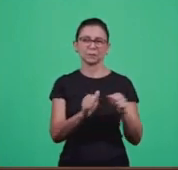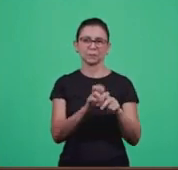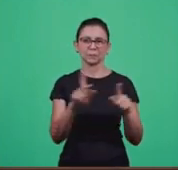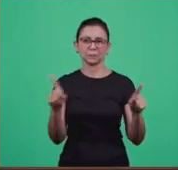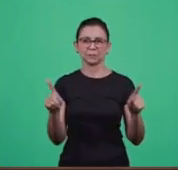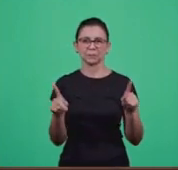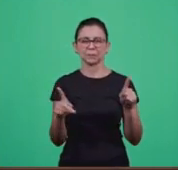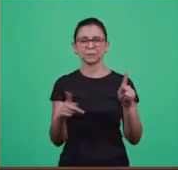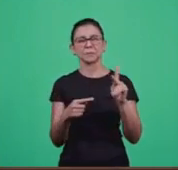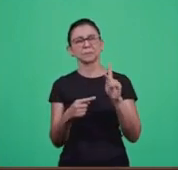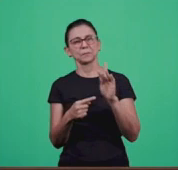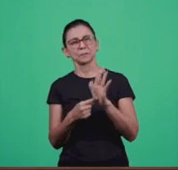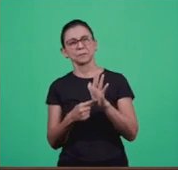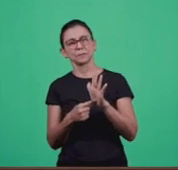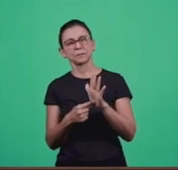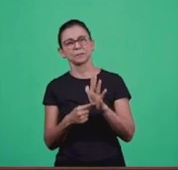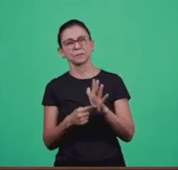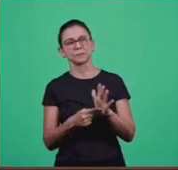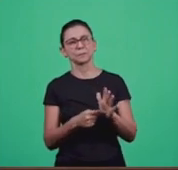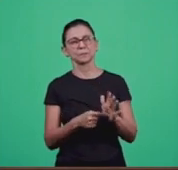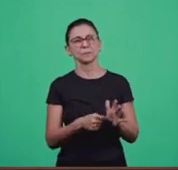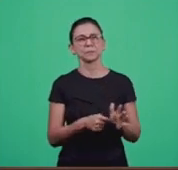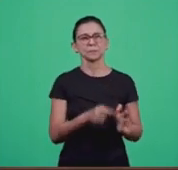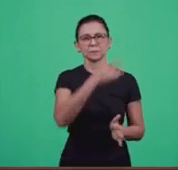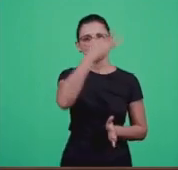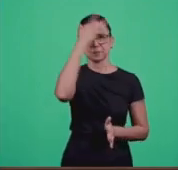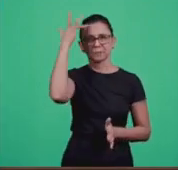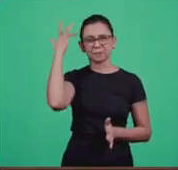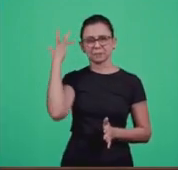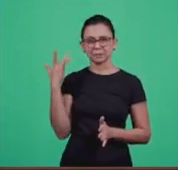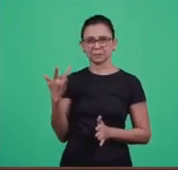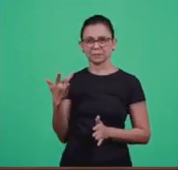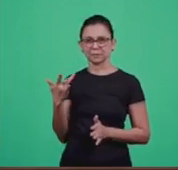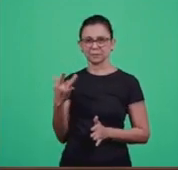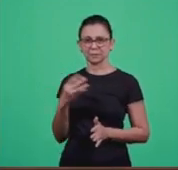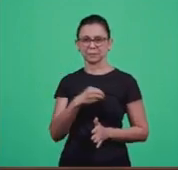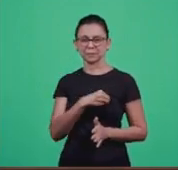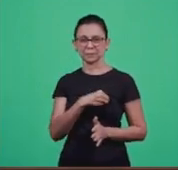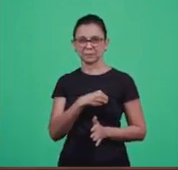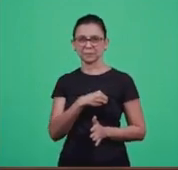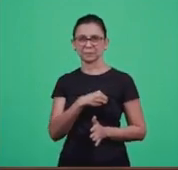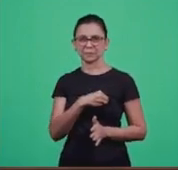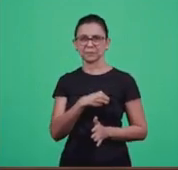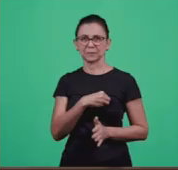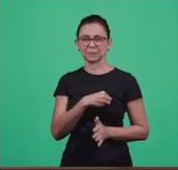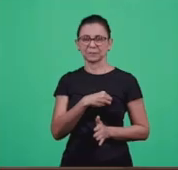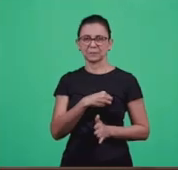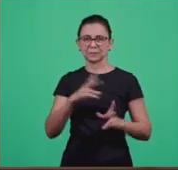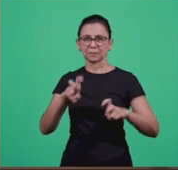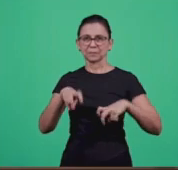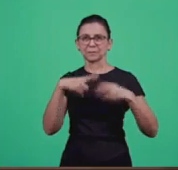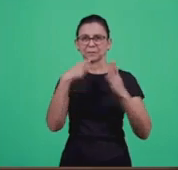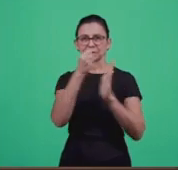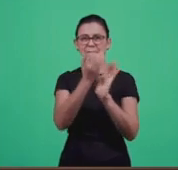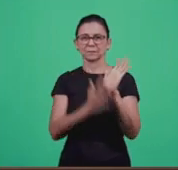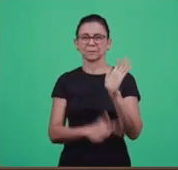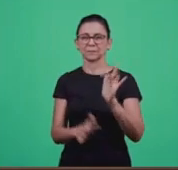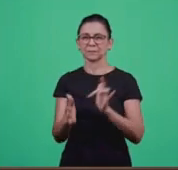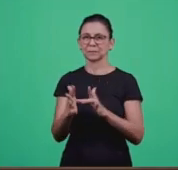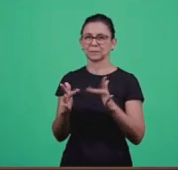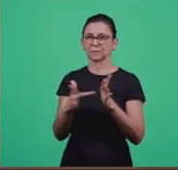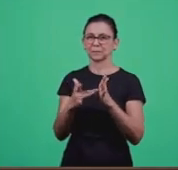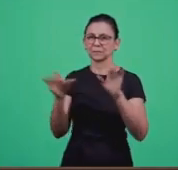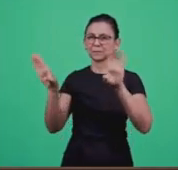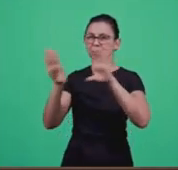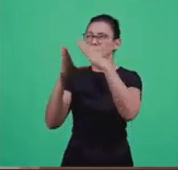pecado. Allá en Apocalipsis dice así: que aquellos que lavan sus vestiduras en la sangre del Cordero,